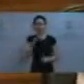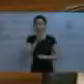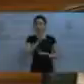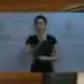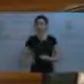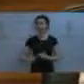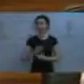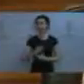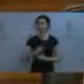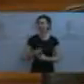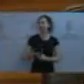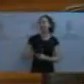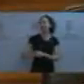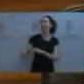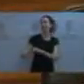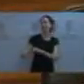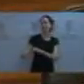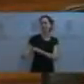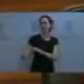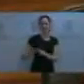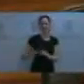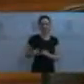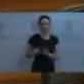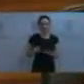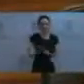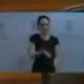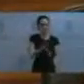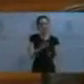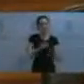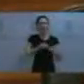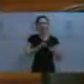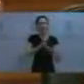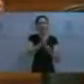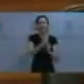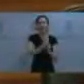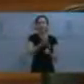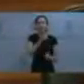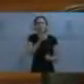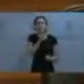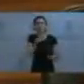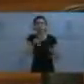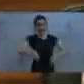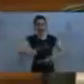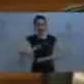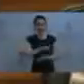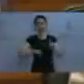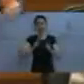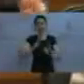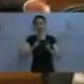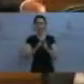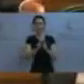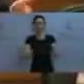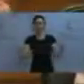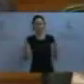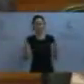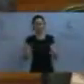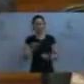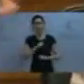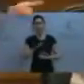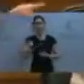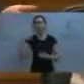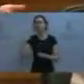dan, difícilmente vamos a ayudarles a insertar. Aquí hay un problema de estos niveles de paro, que son sus viejas políticas económicas,